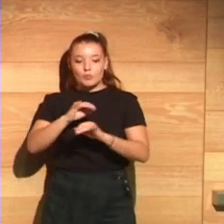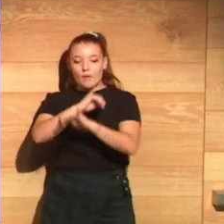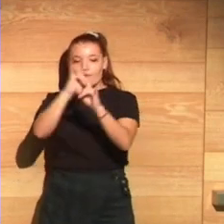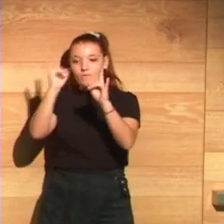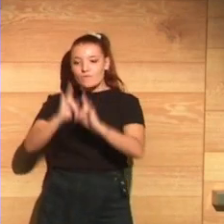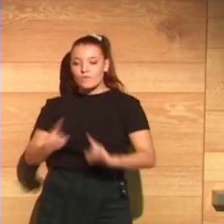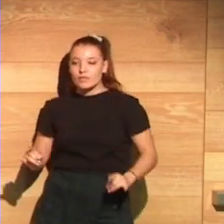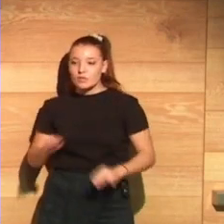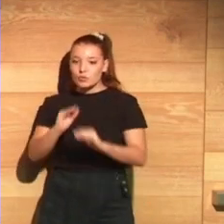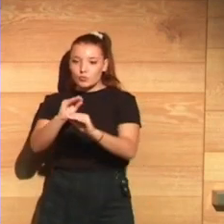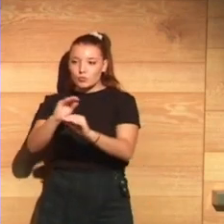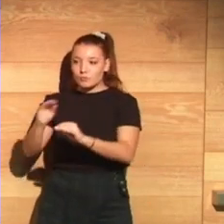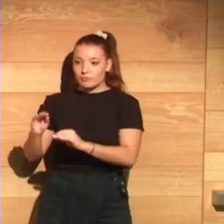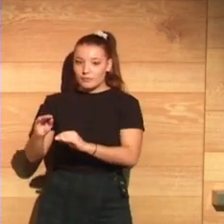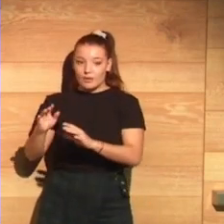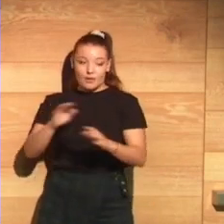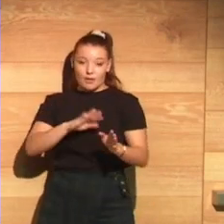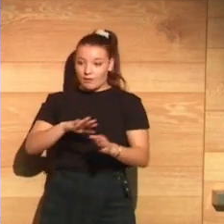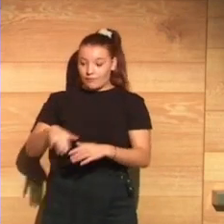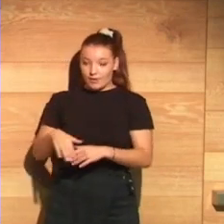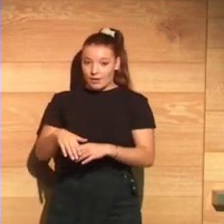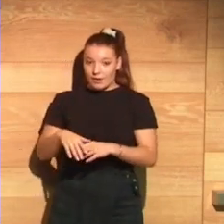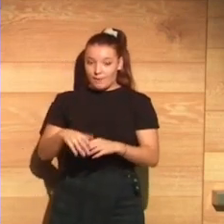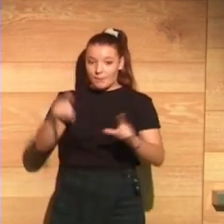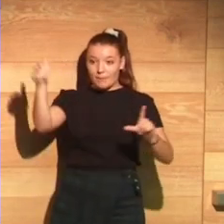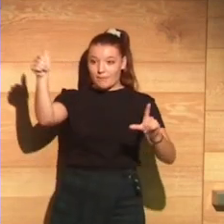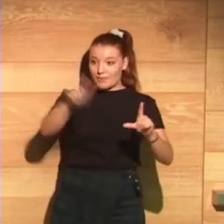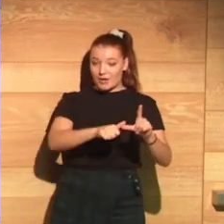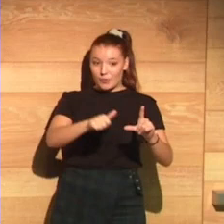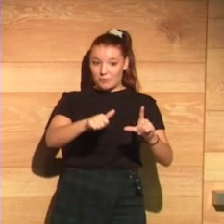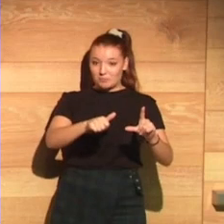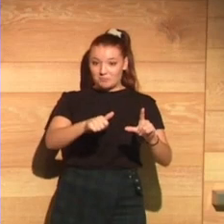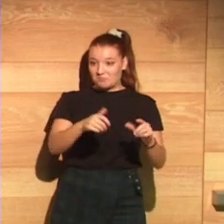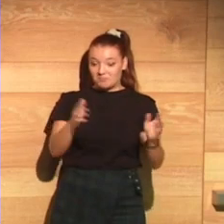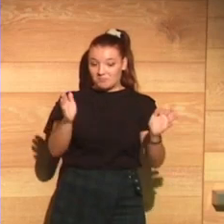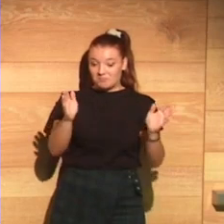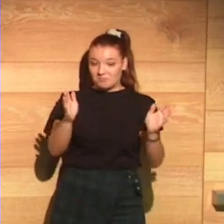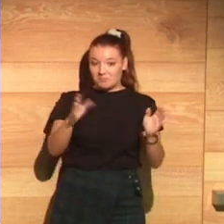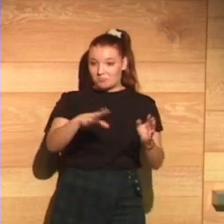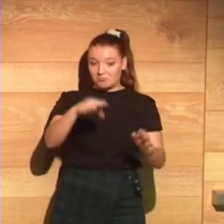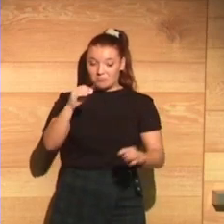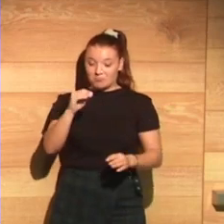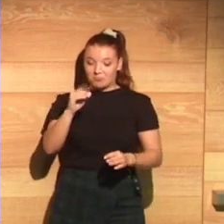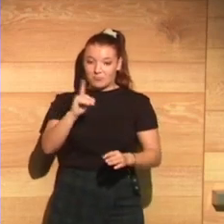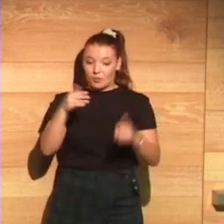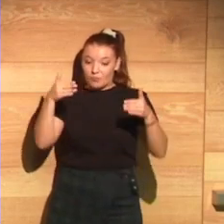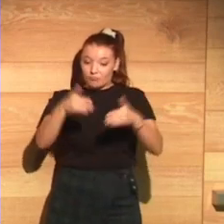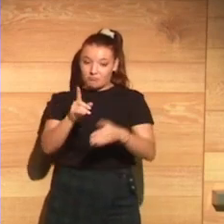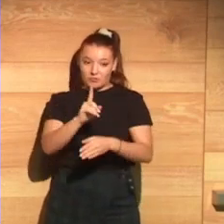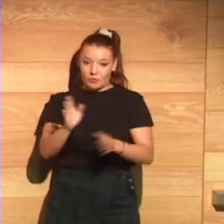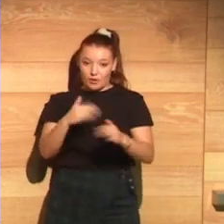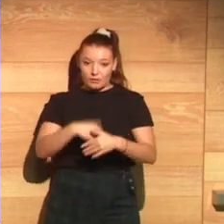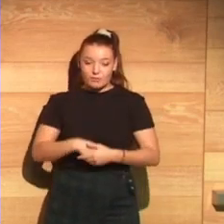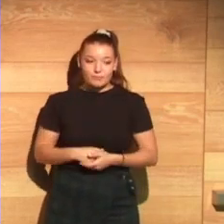deprimida que estaba, de lo buena que estaba, ¿no? Y luego de las películas, en realidad, pues se habla menos. Y